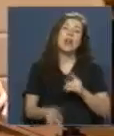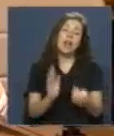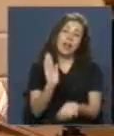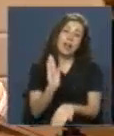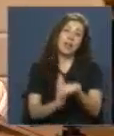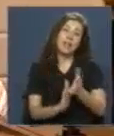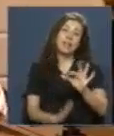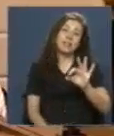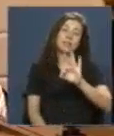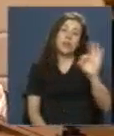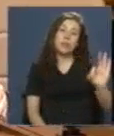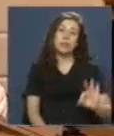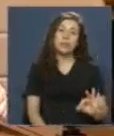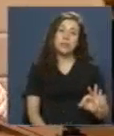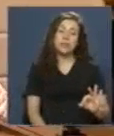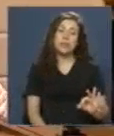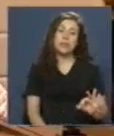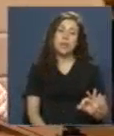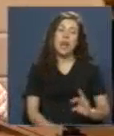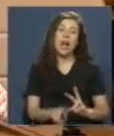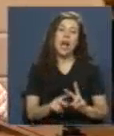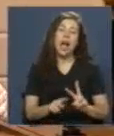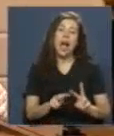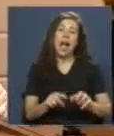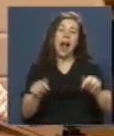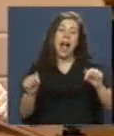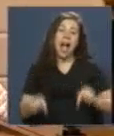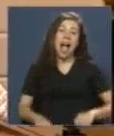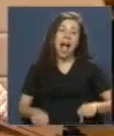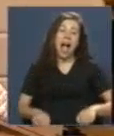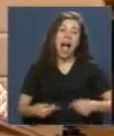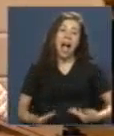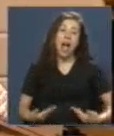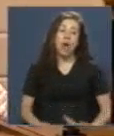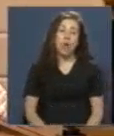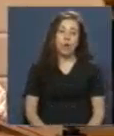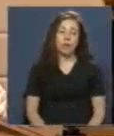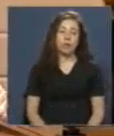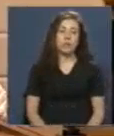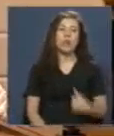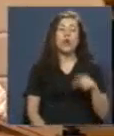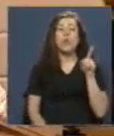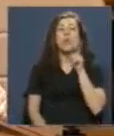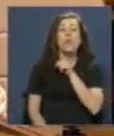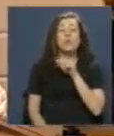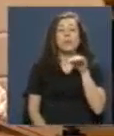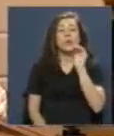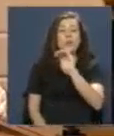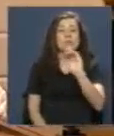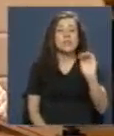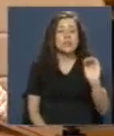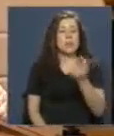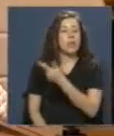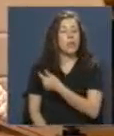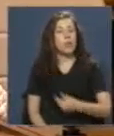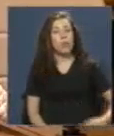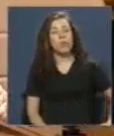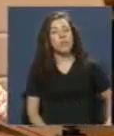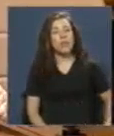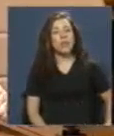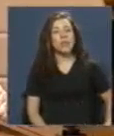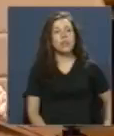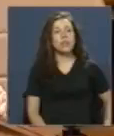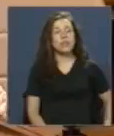reajuste del 50% sea ahora. Hacemos un último llamado al gobierno. En